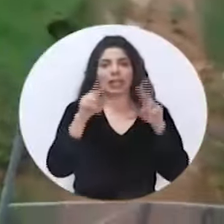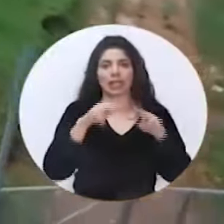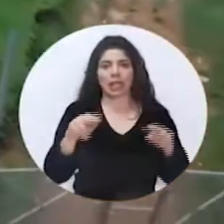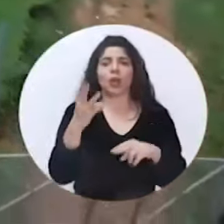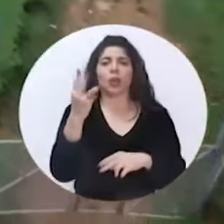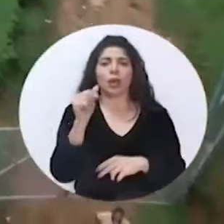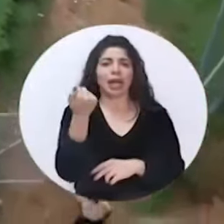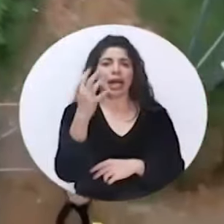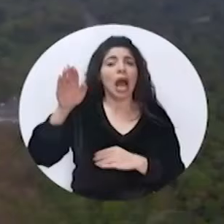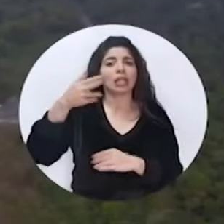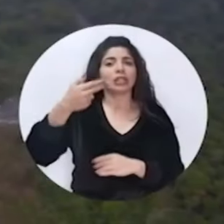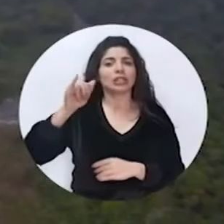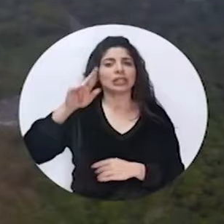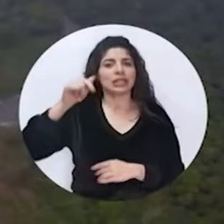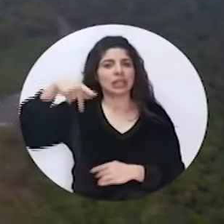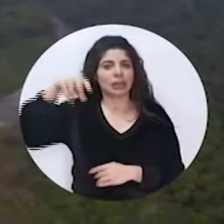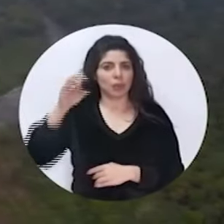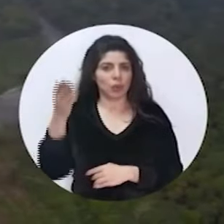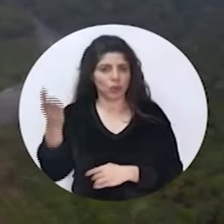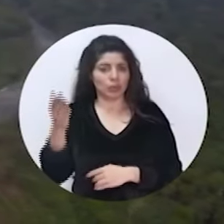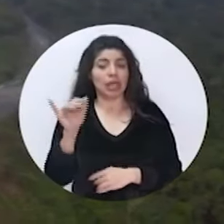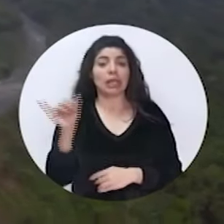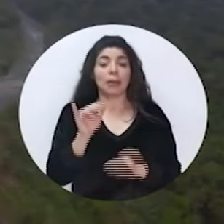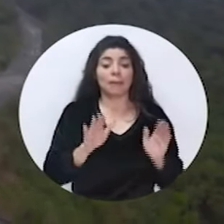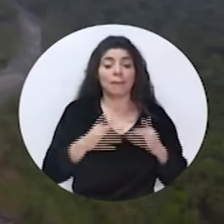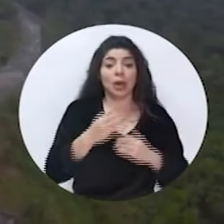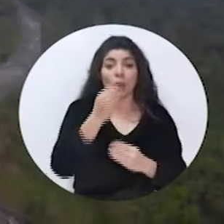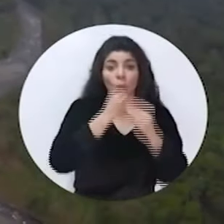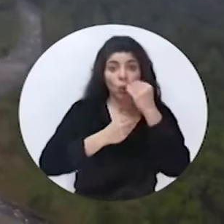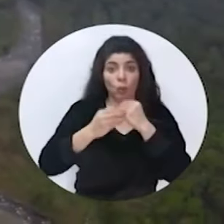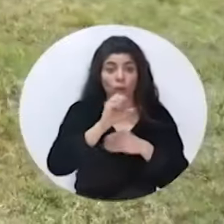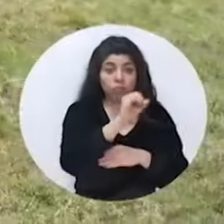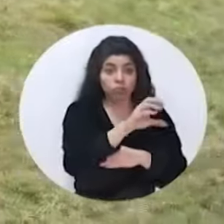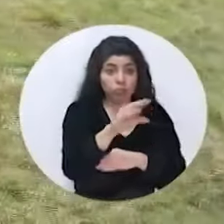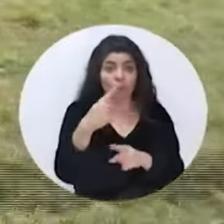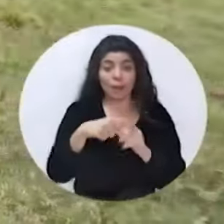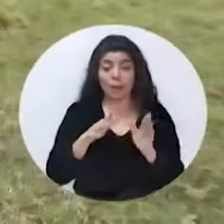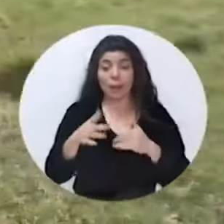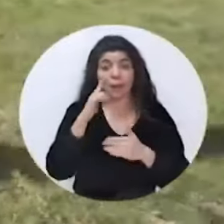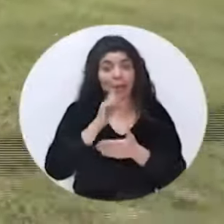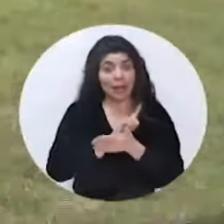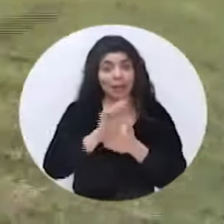esta política se anunció en el marco de la celebración del Día Internacional de los Pueblos Indígenas.